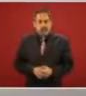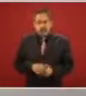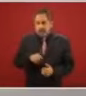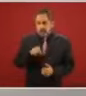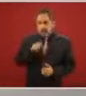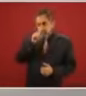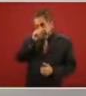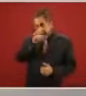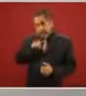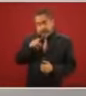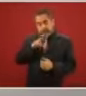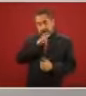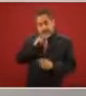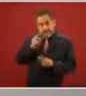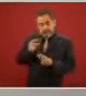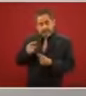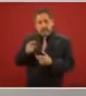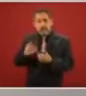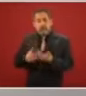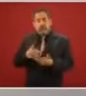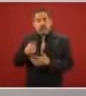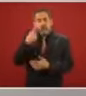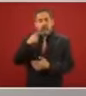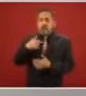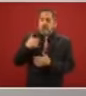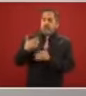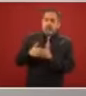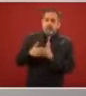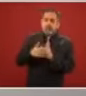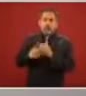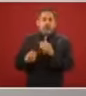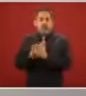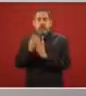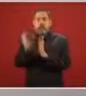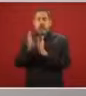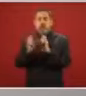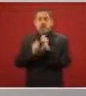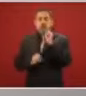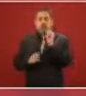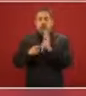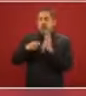apurarnos para tener la constitución moral